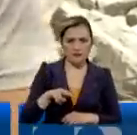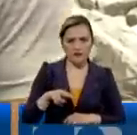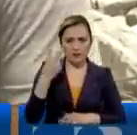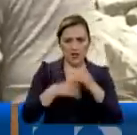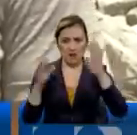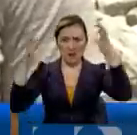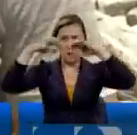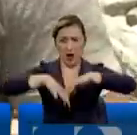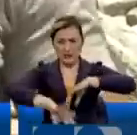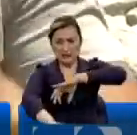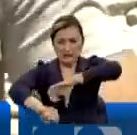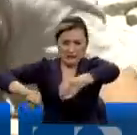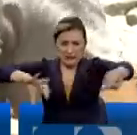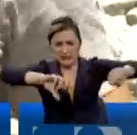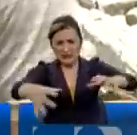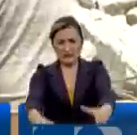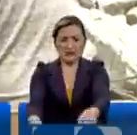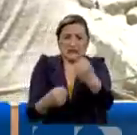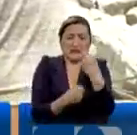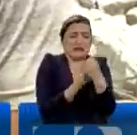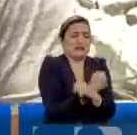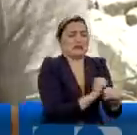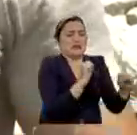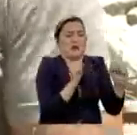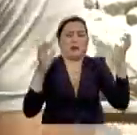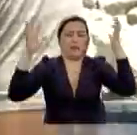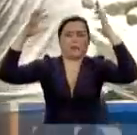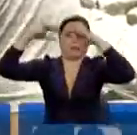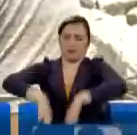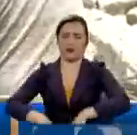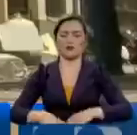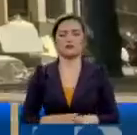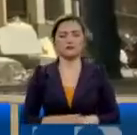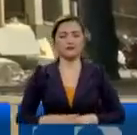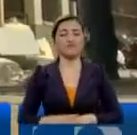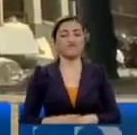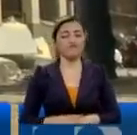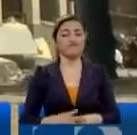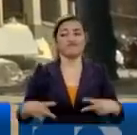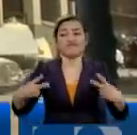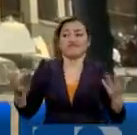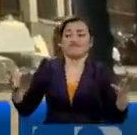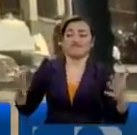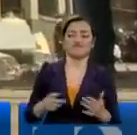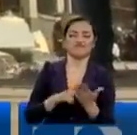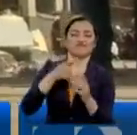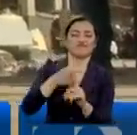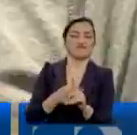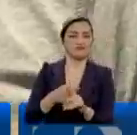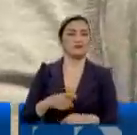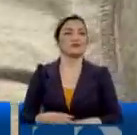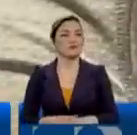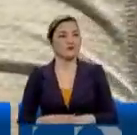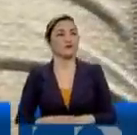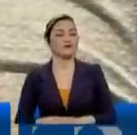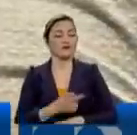observar, la casa se destruyó completamente, mis cosas perdí todo, me quedé en la calle. Él era uno de los arrendatarios de la edificación.